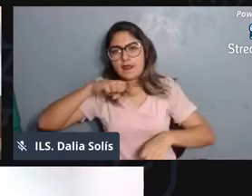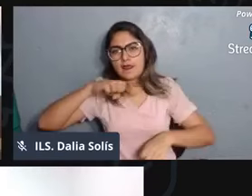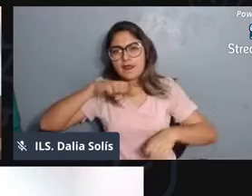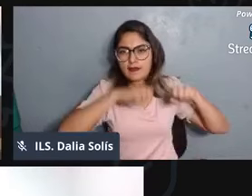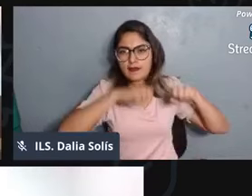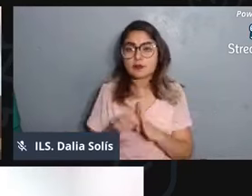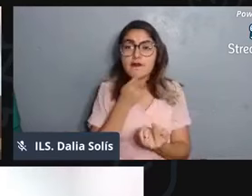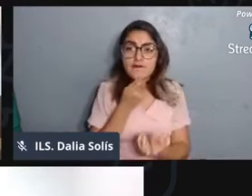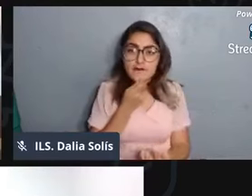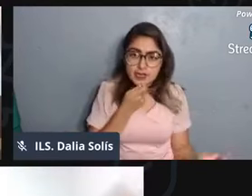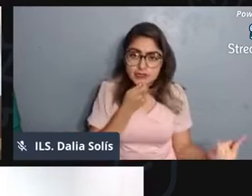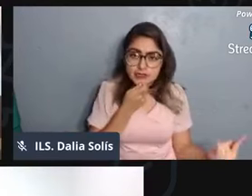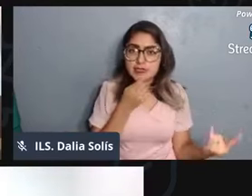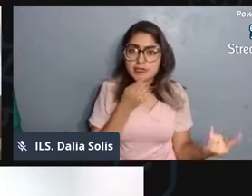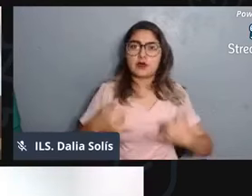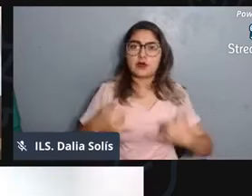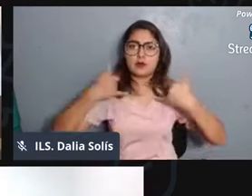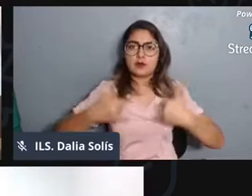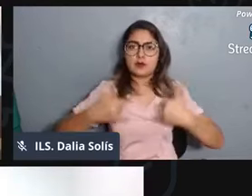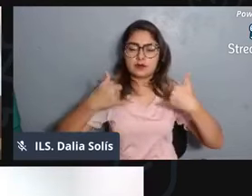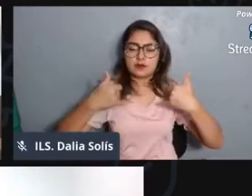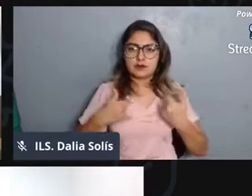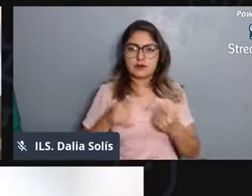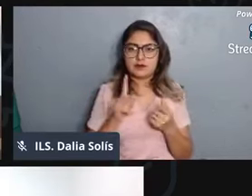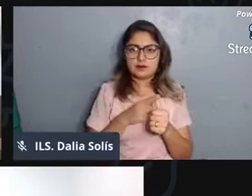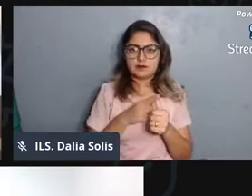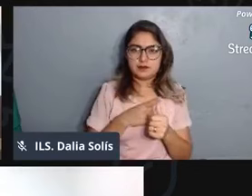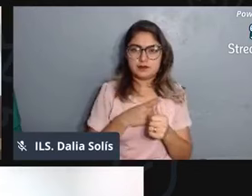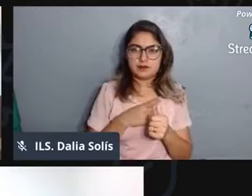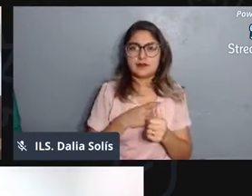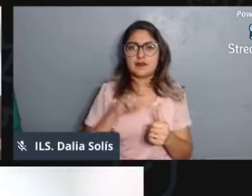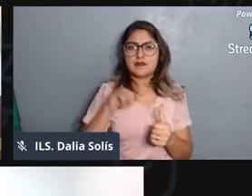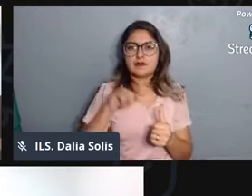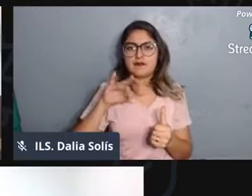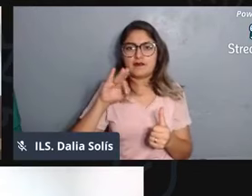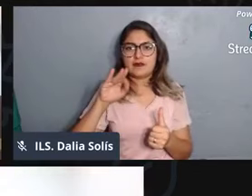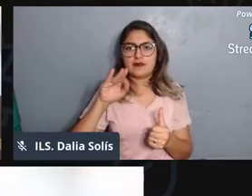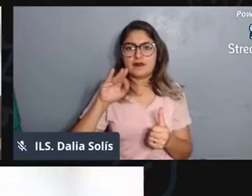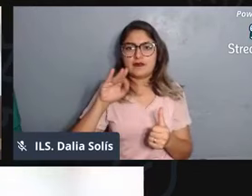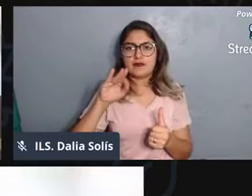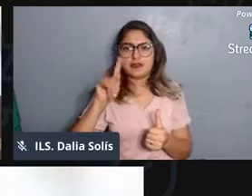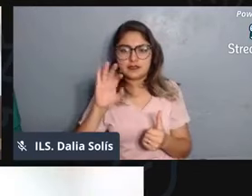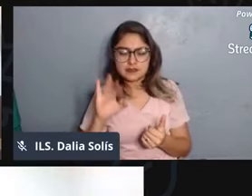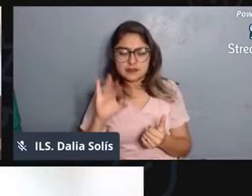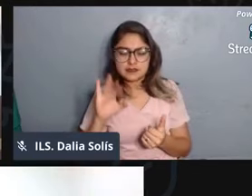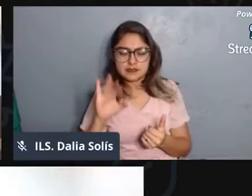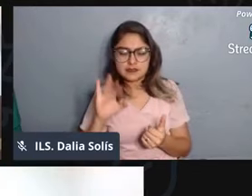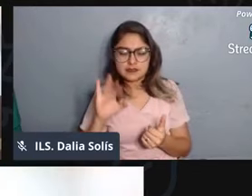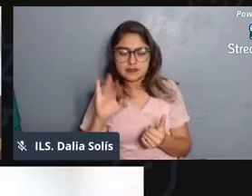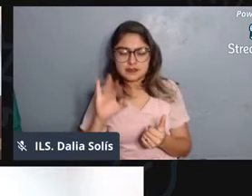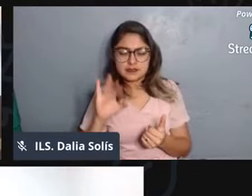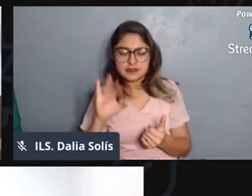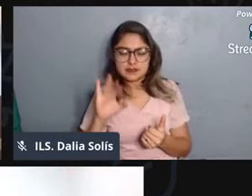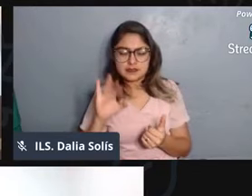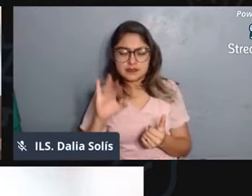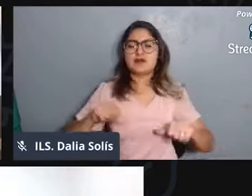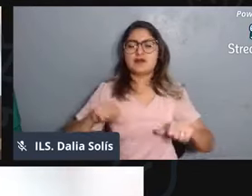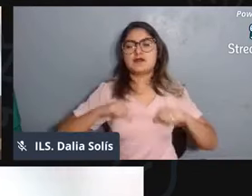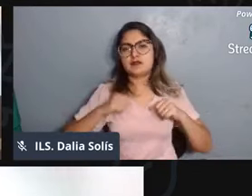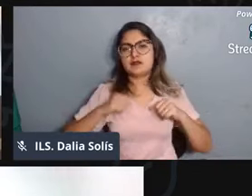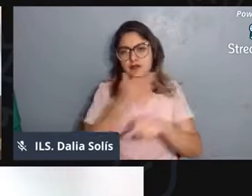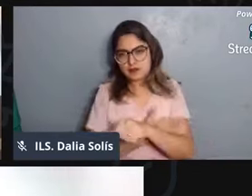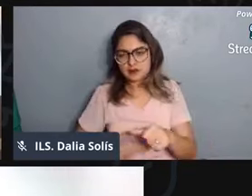tardía, adolescencia temprana, adultez temprana, adultez tardía, y tenemos las personas mayores, es la